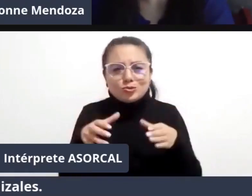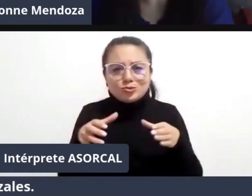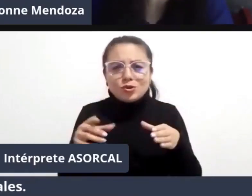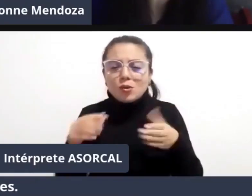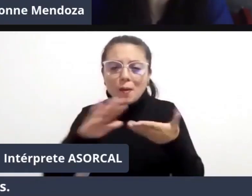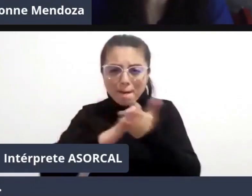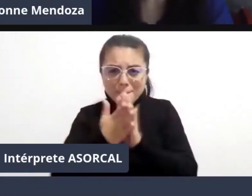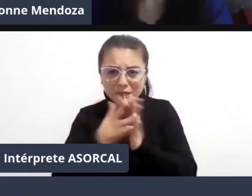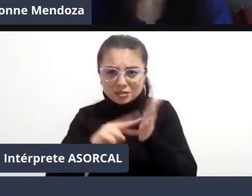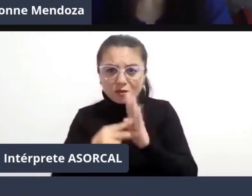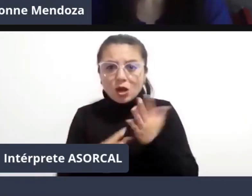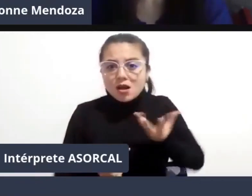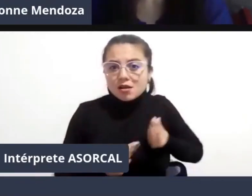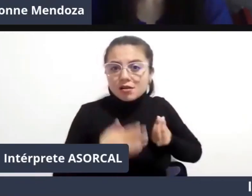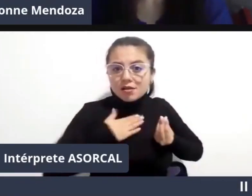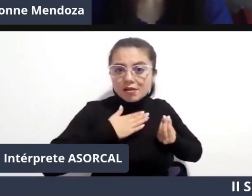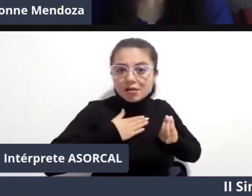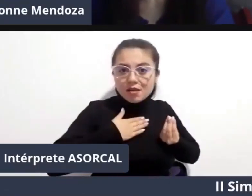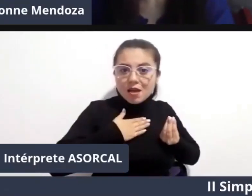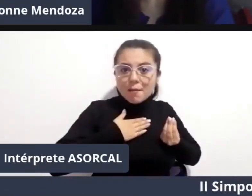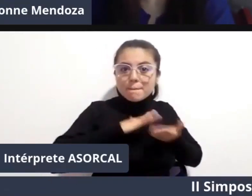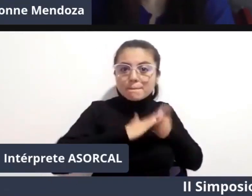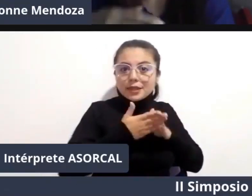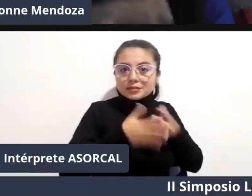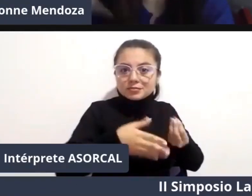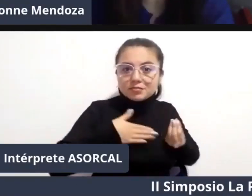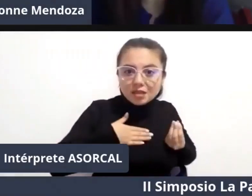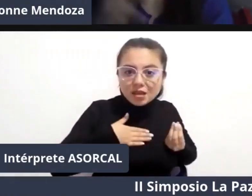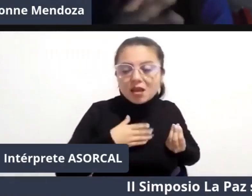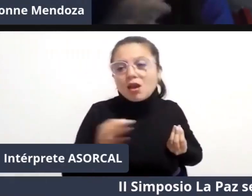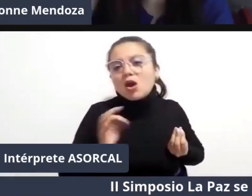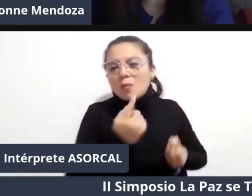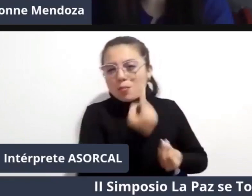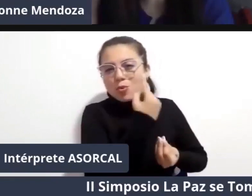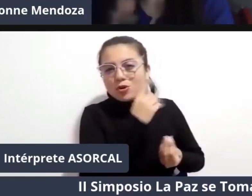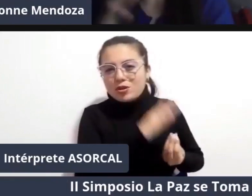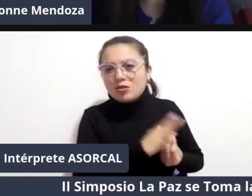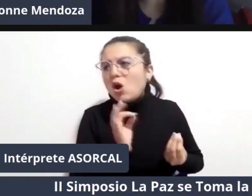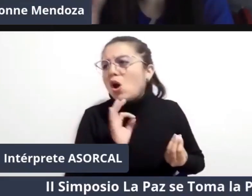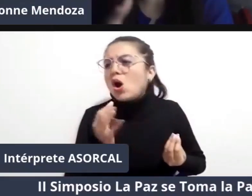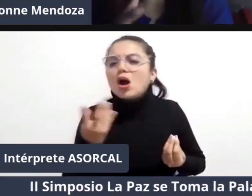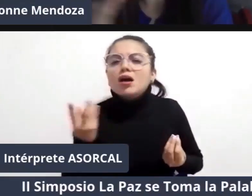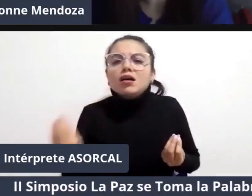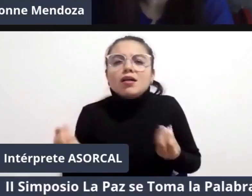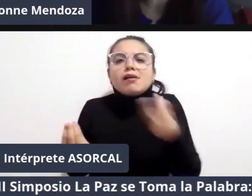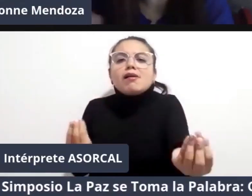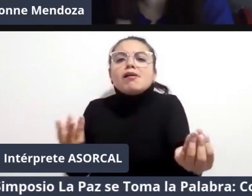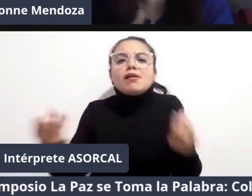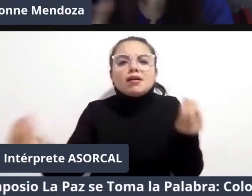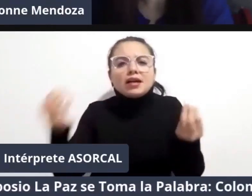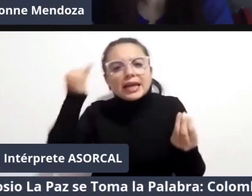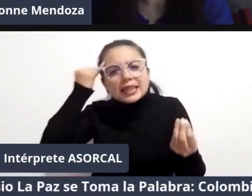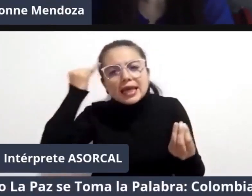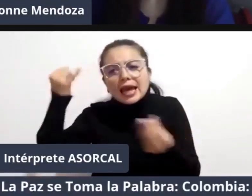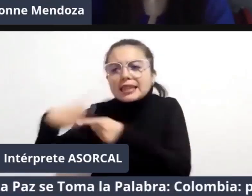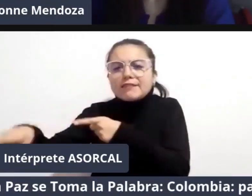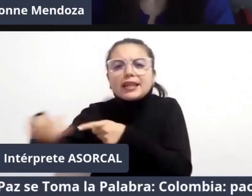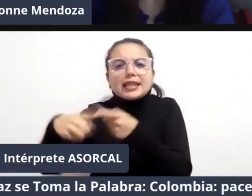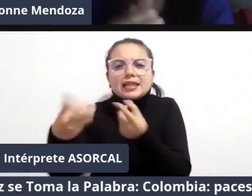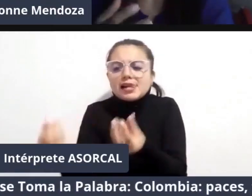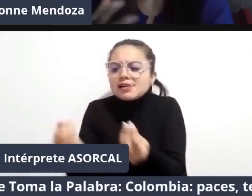ni de un que pertenezcan a diferentes segmentos del espectro ideológico del